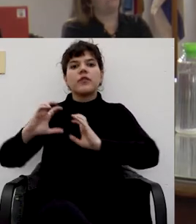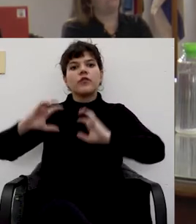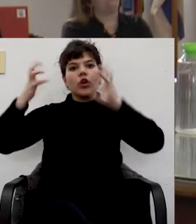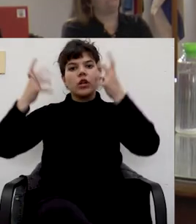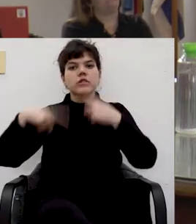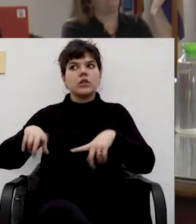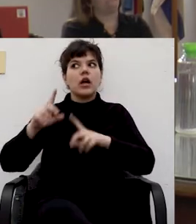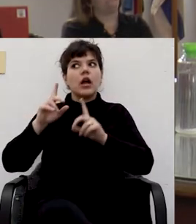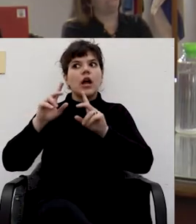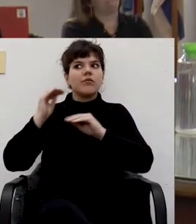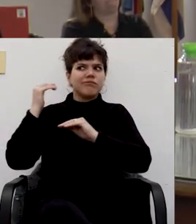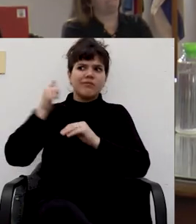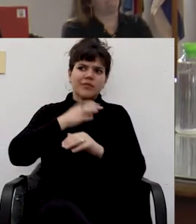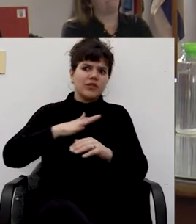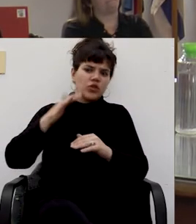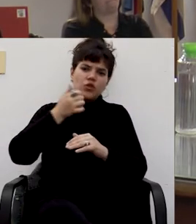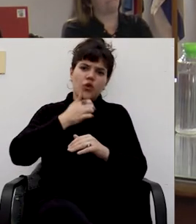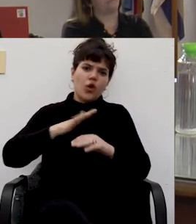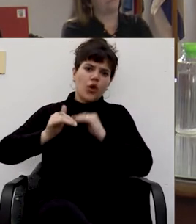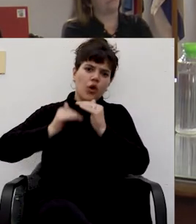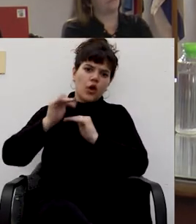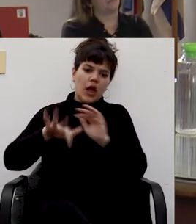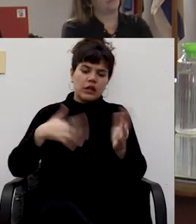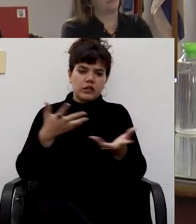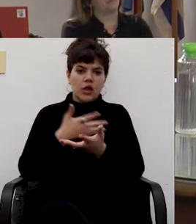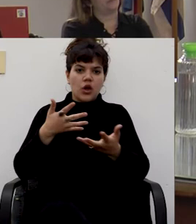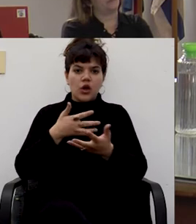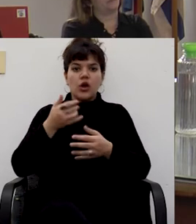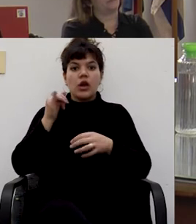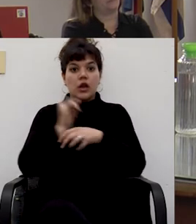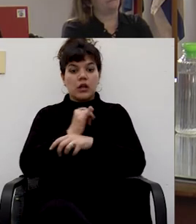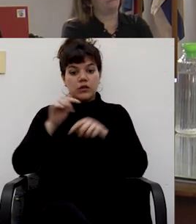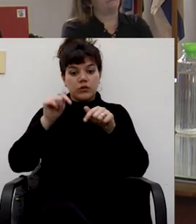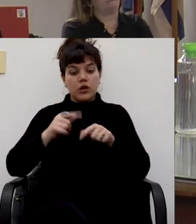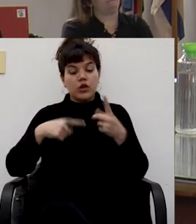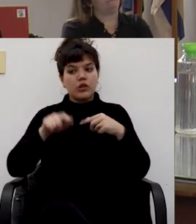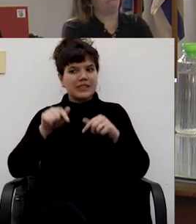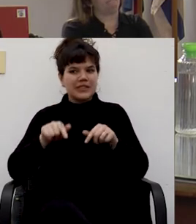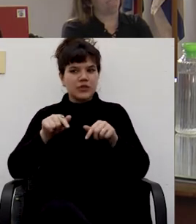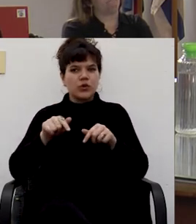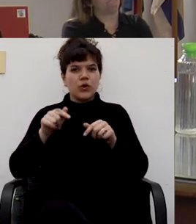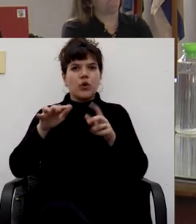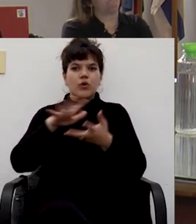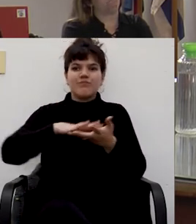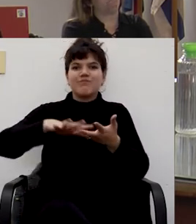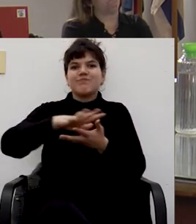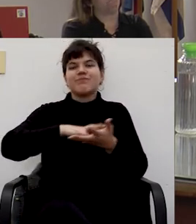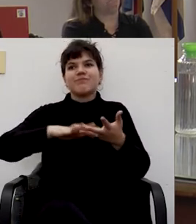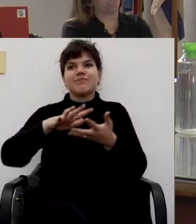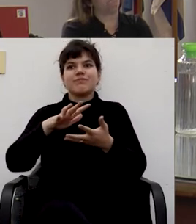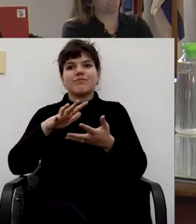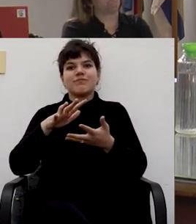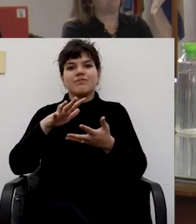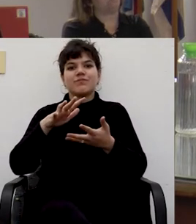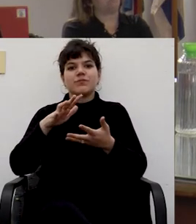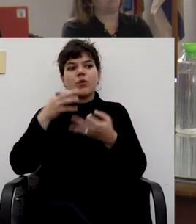que de alguna manera siembra o genera un espacio justamente